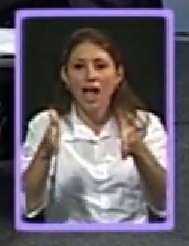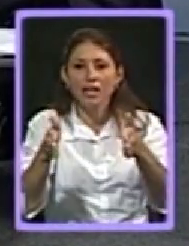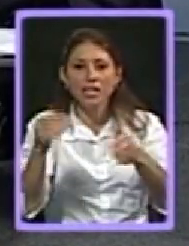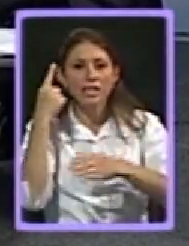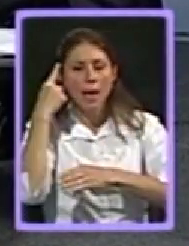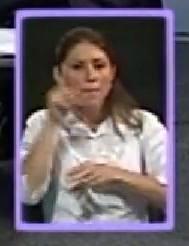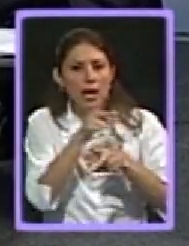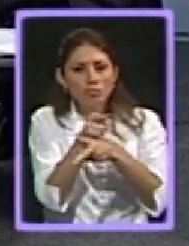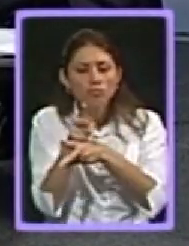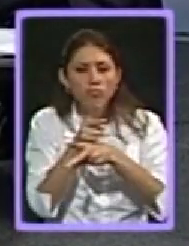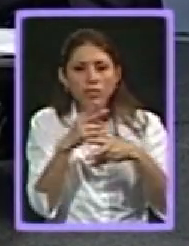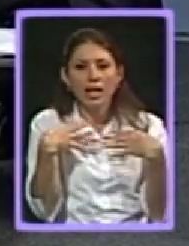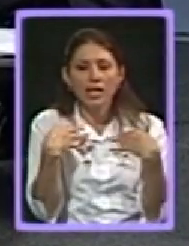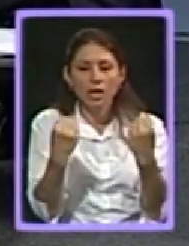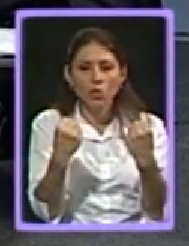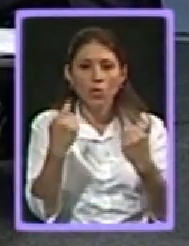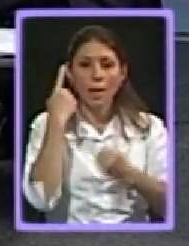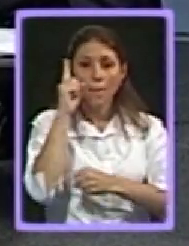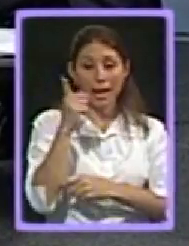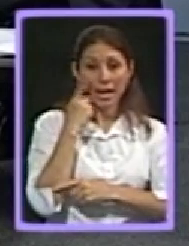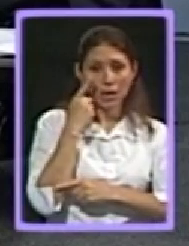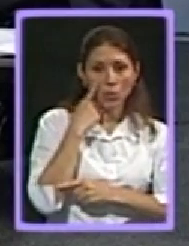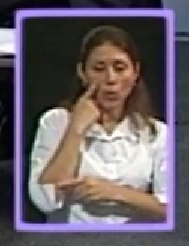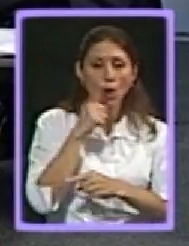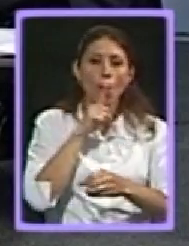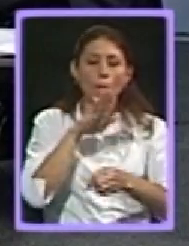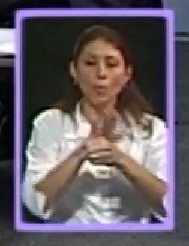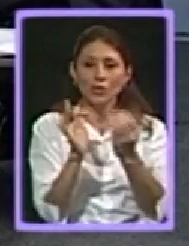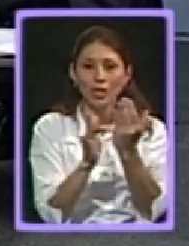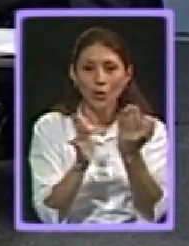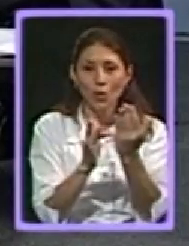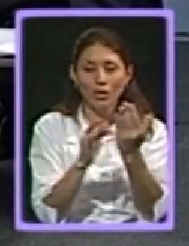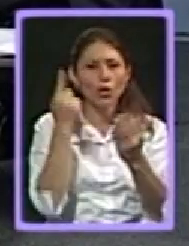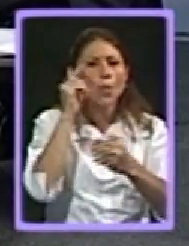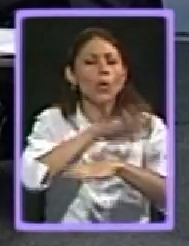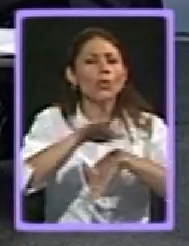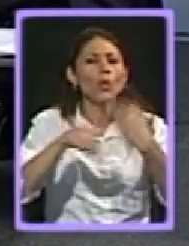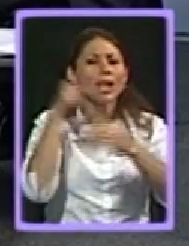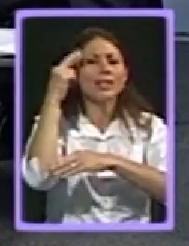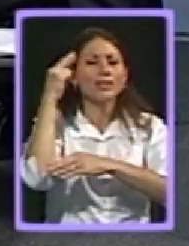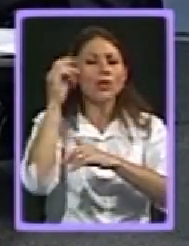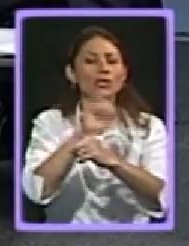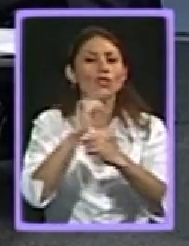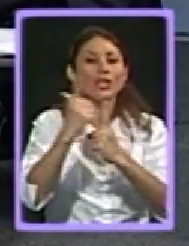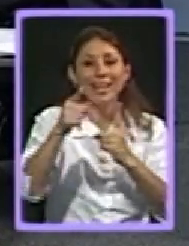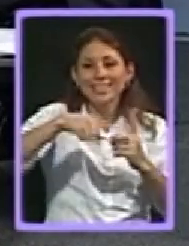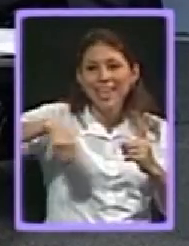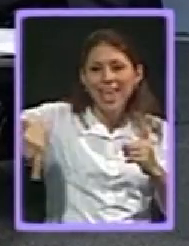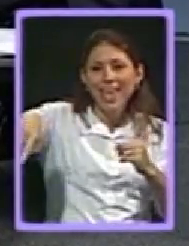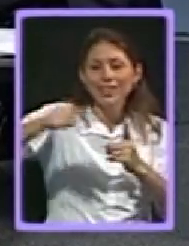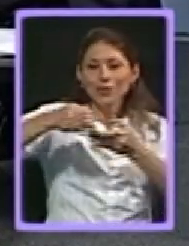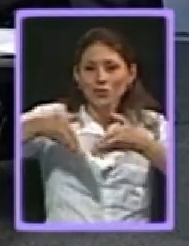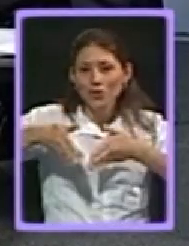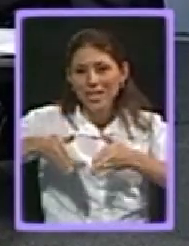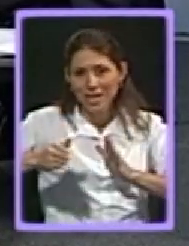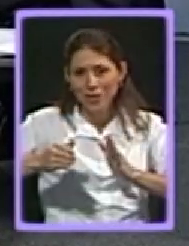puedan velar por compromisos tecnológicos, en fin, por todas las razones sociales que estos hijos, le hace